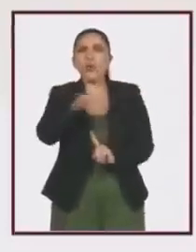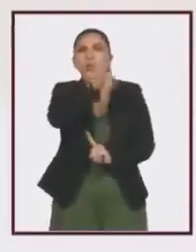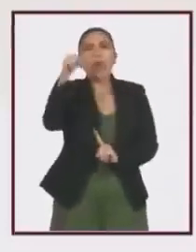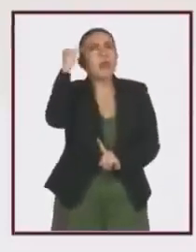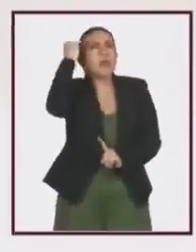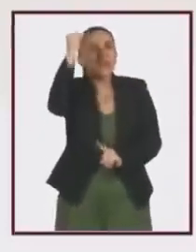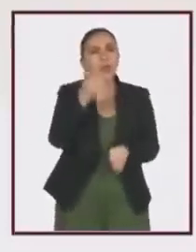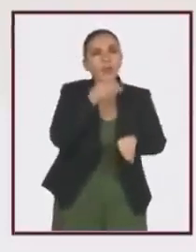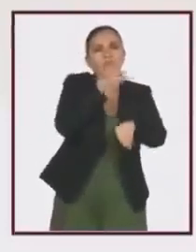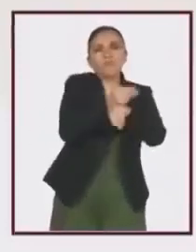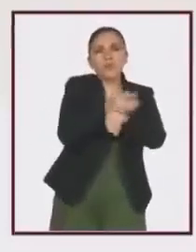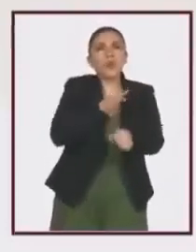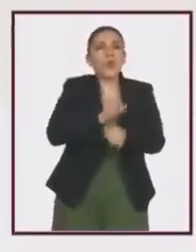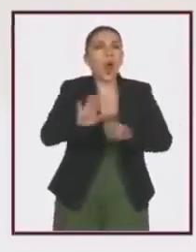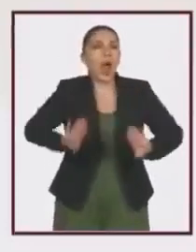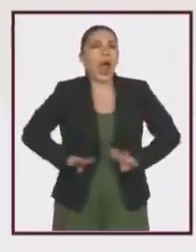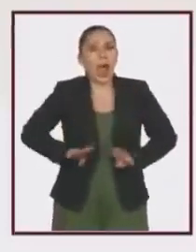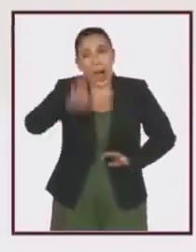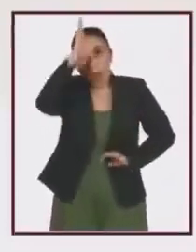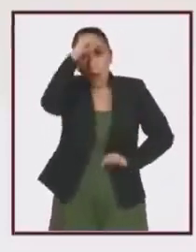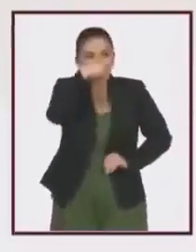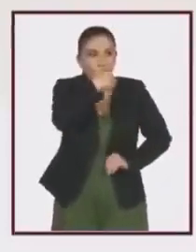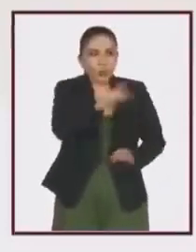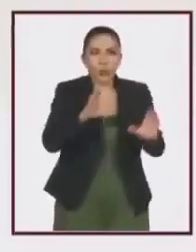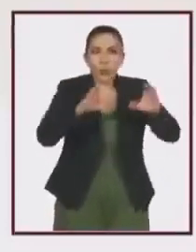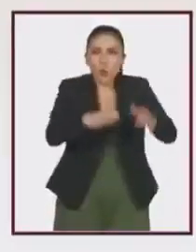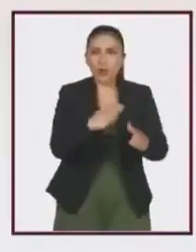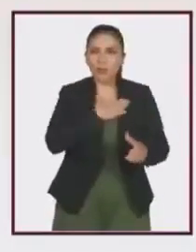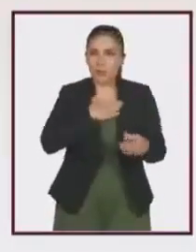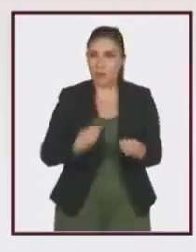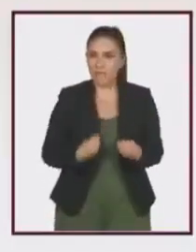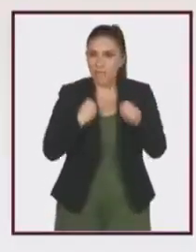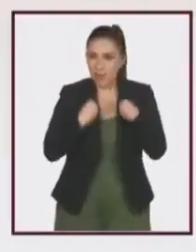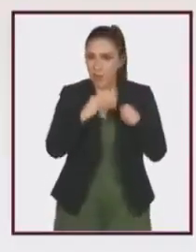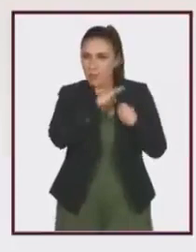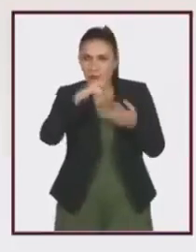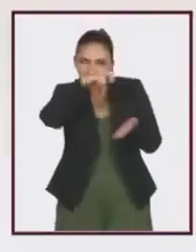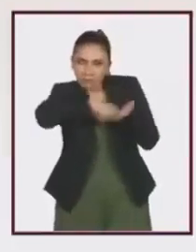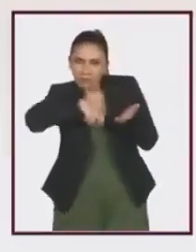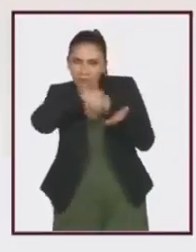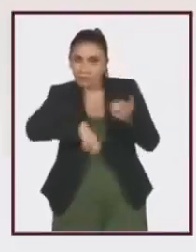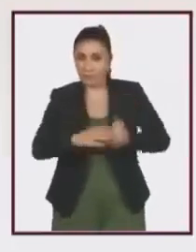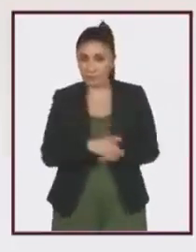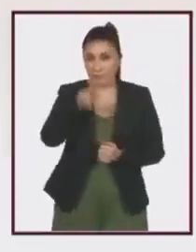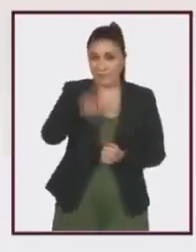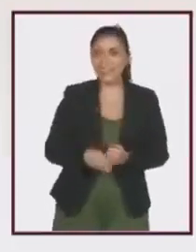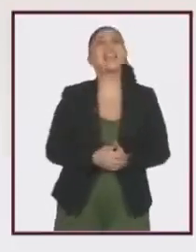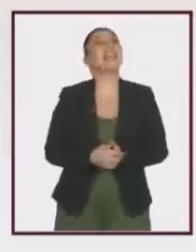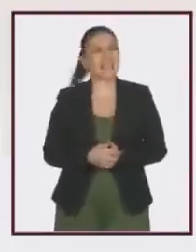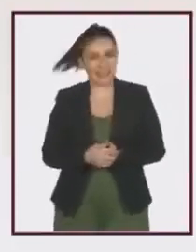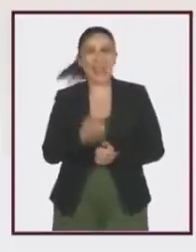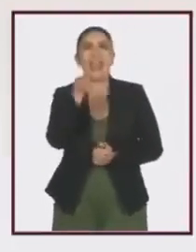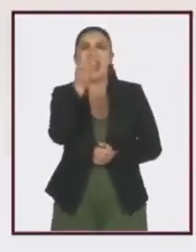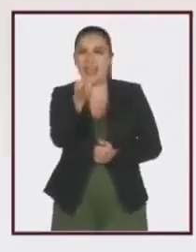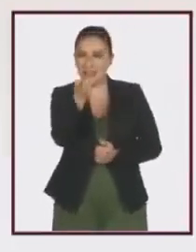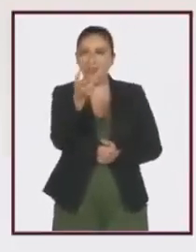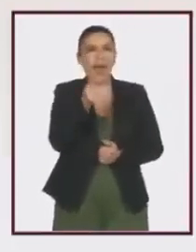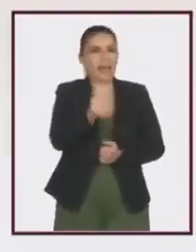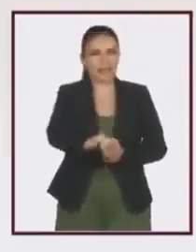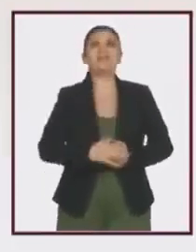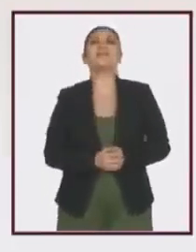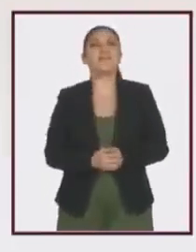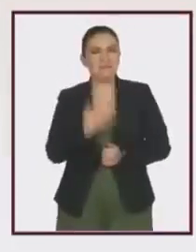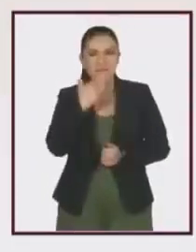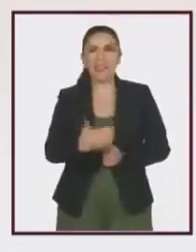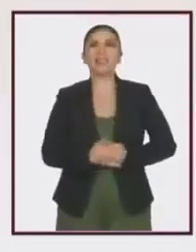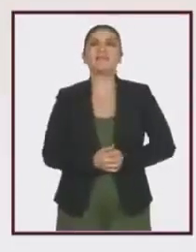sean pertinentes a la comunidad en la que estén viviendo. Es así, ¿verdad? Es así, exactamente así es. Muy